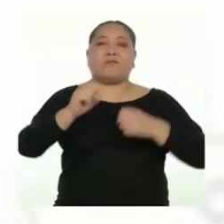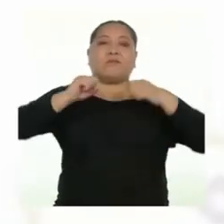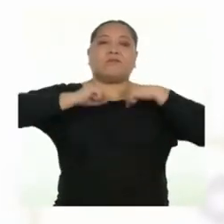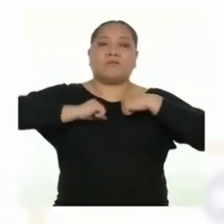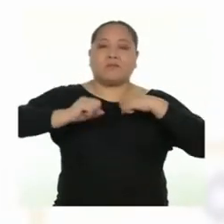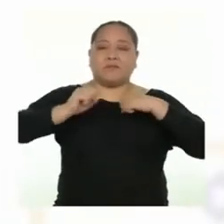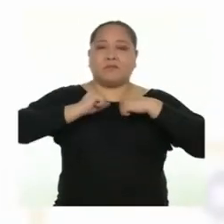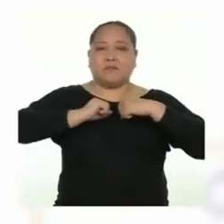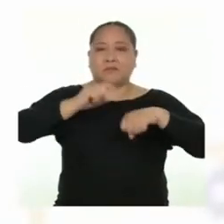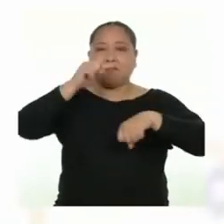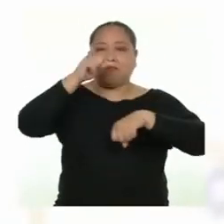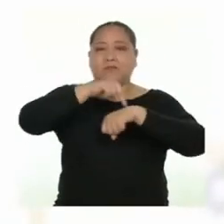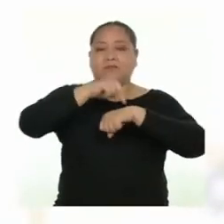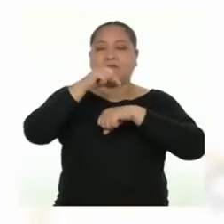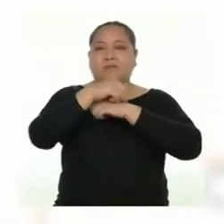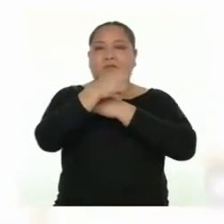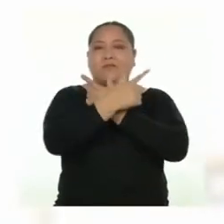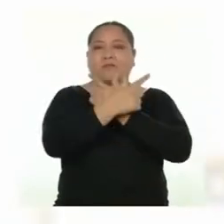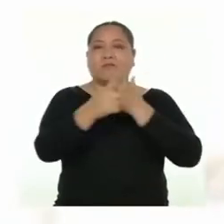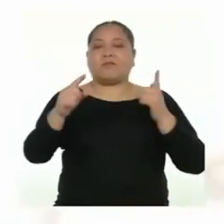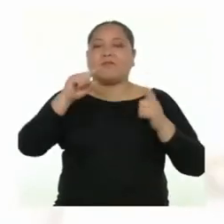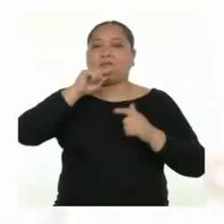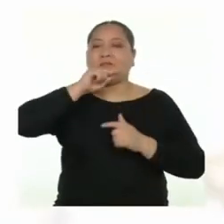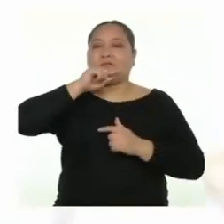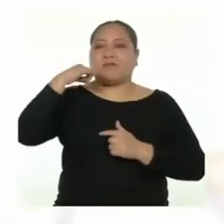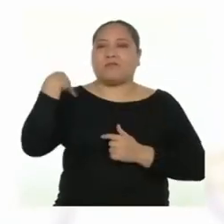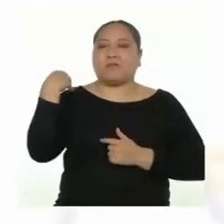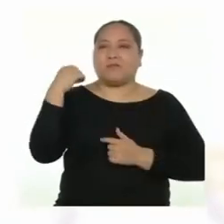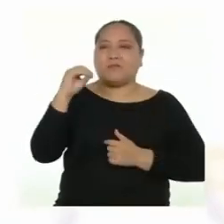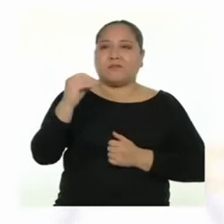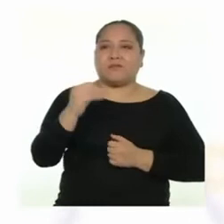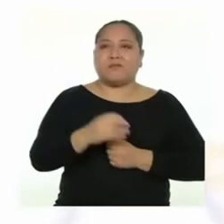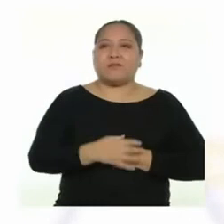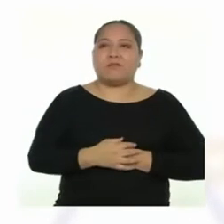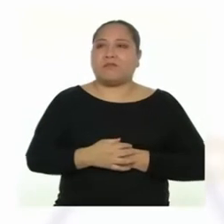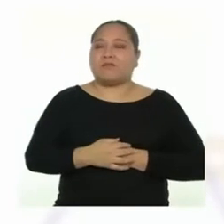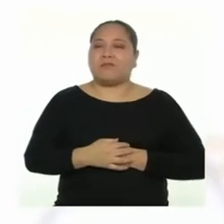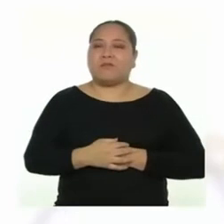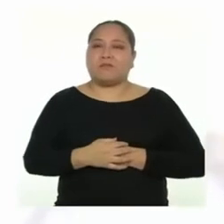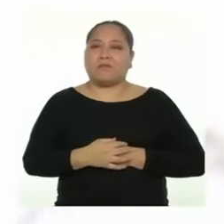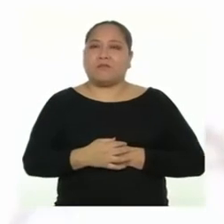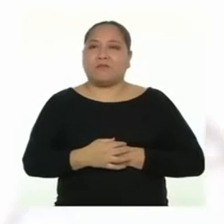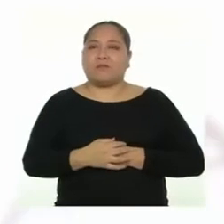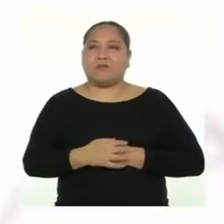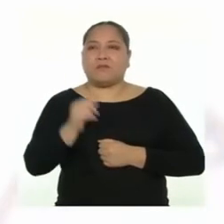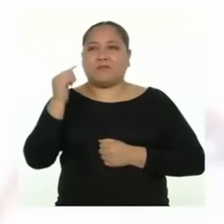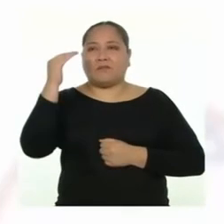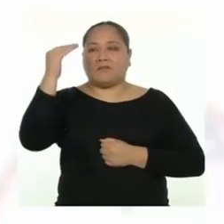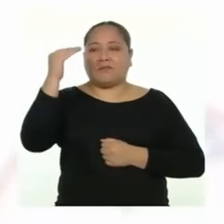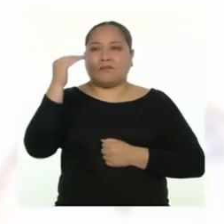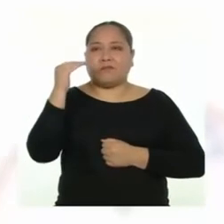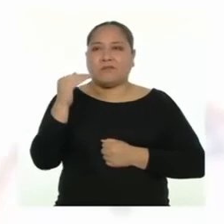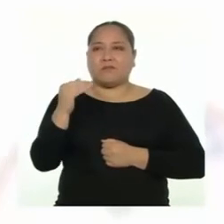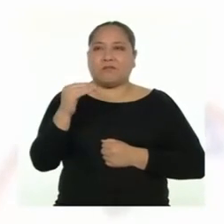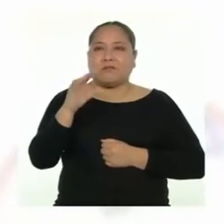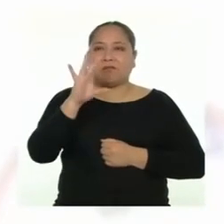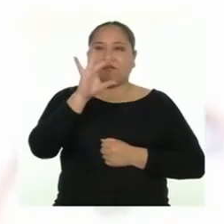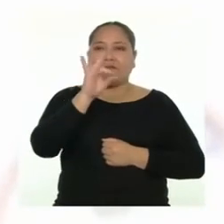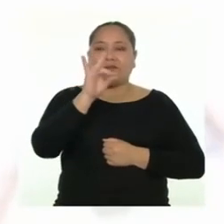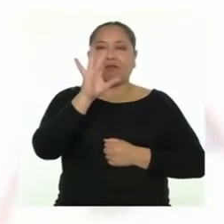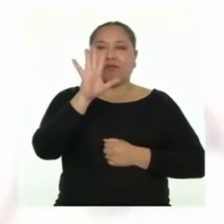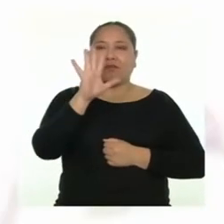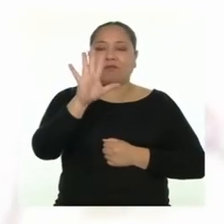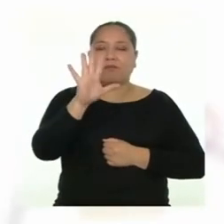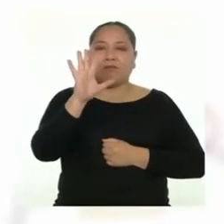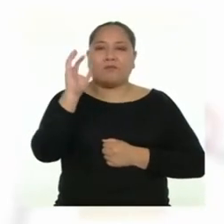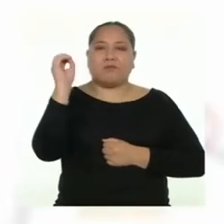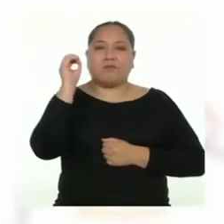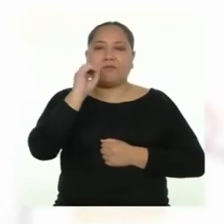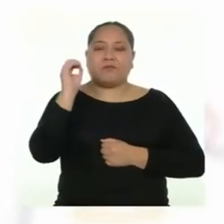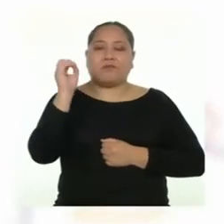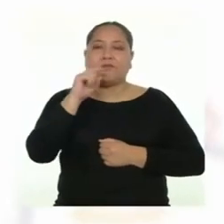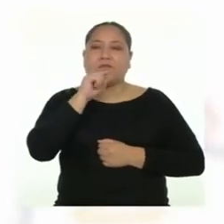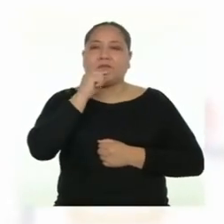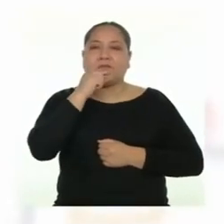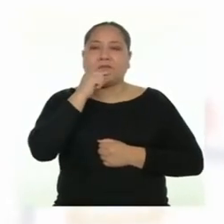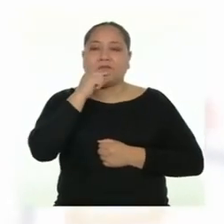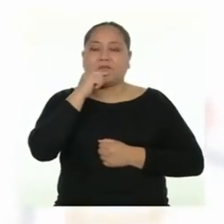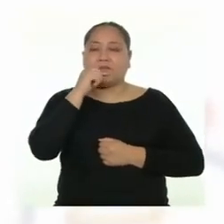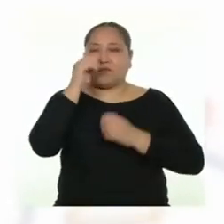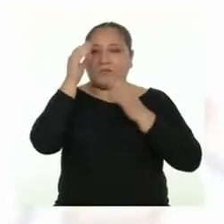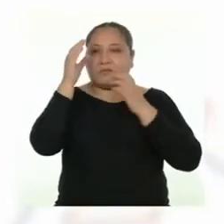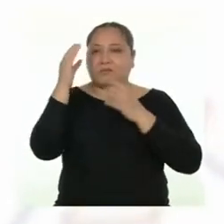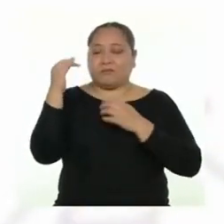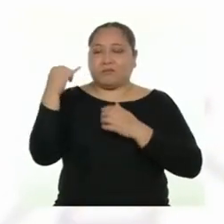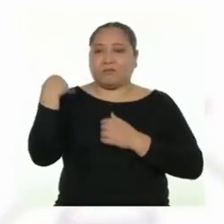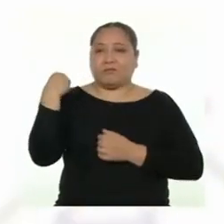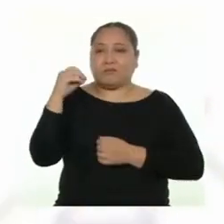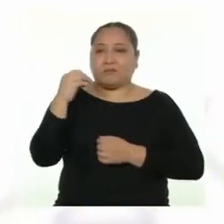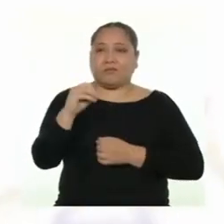actividad física y de tiempo libre de las adolescentes. Las ideas principales serían: el 85% de las adolescentes no